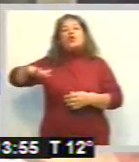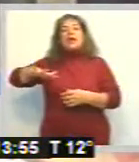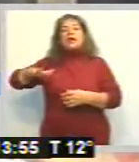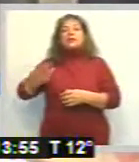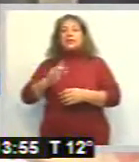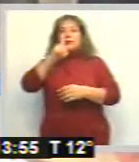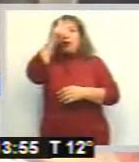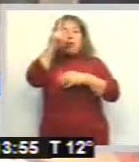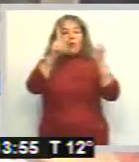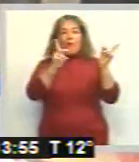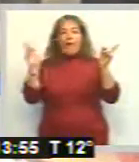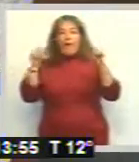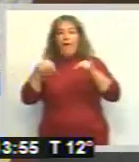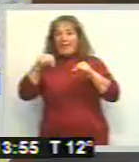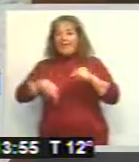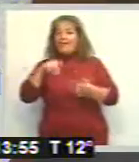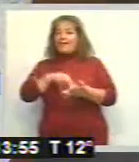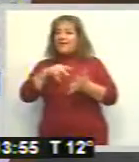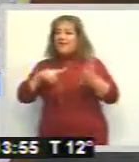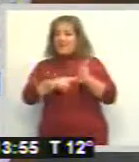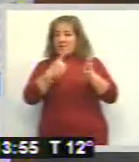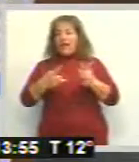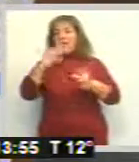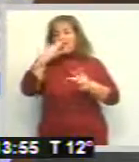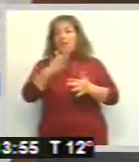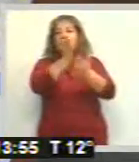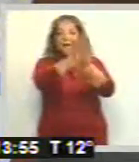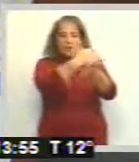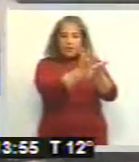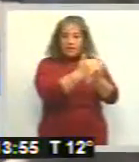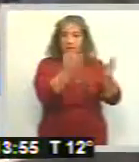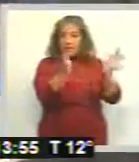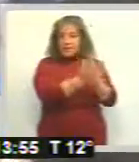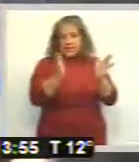sur, este y oeste, y luego vamos a empezar a subdividir en zonas más chicas.